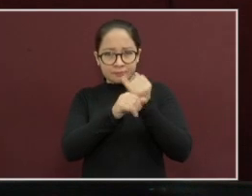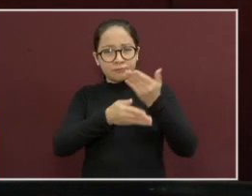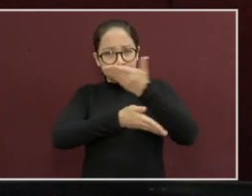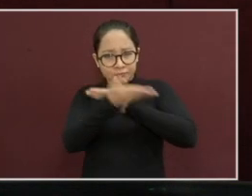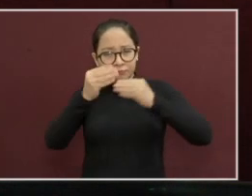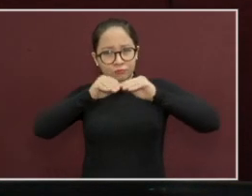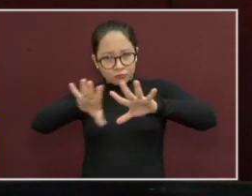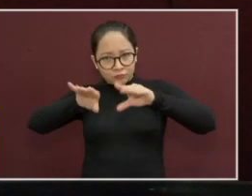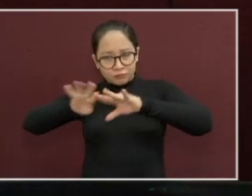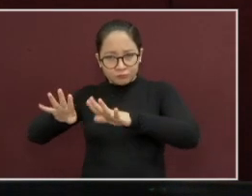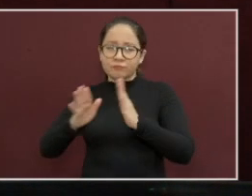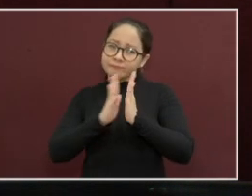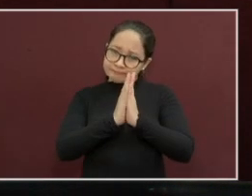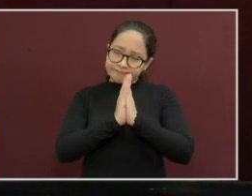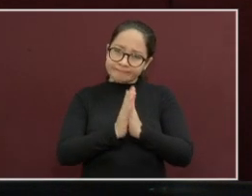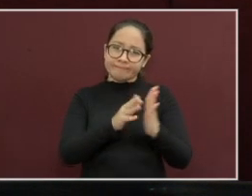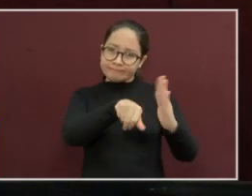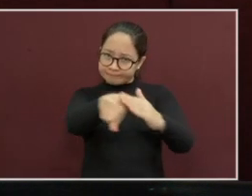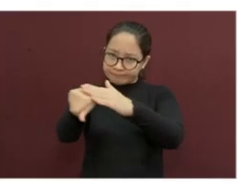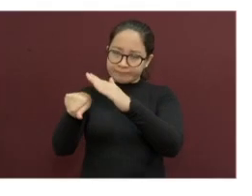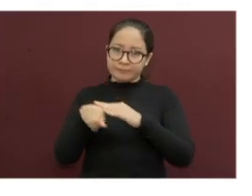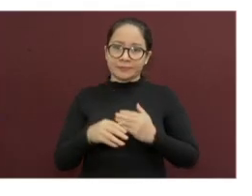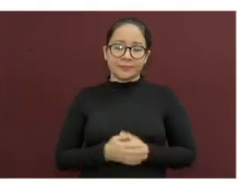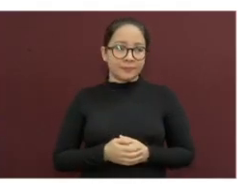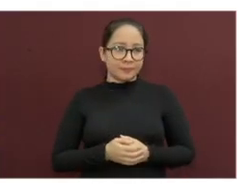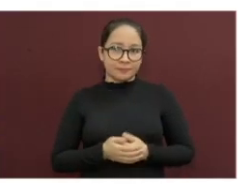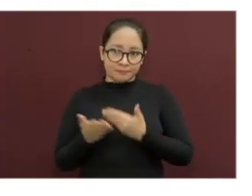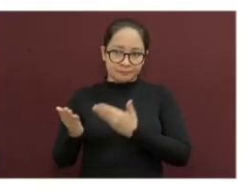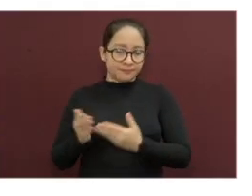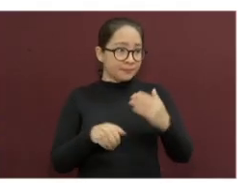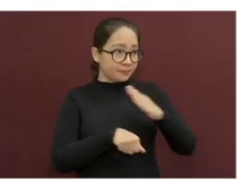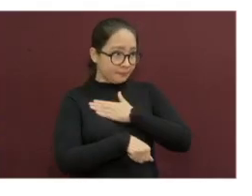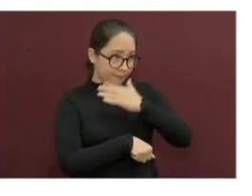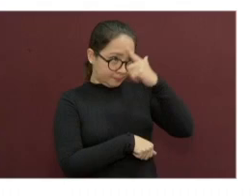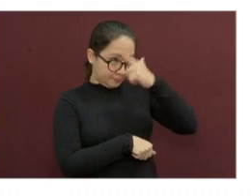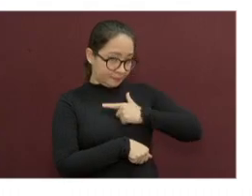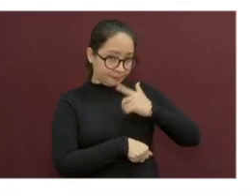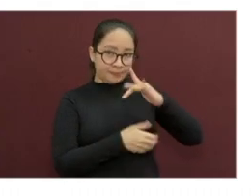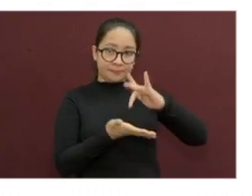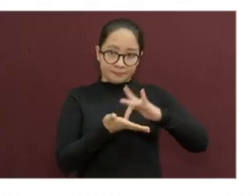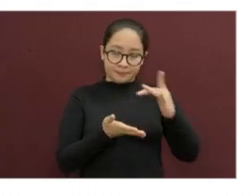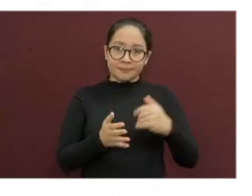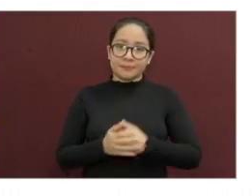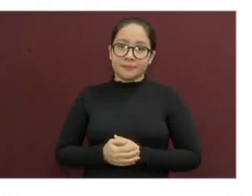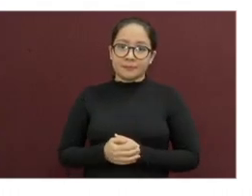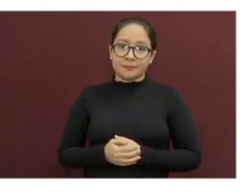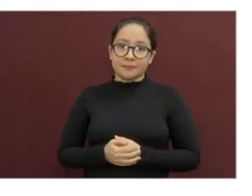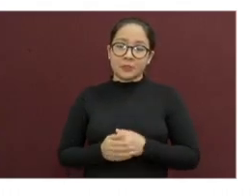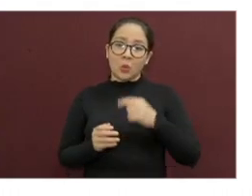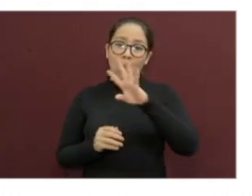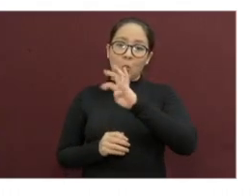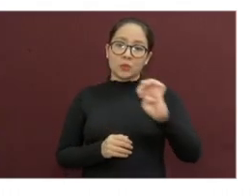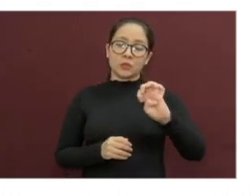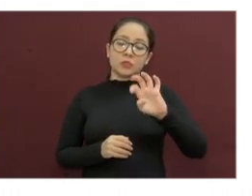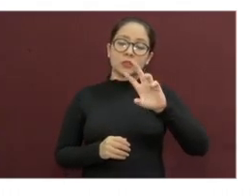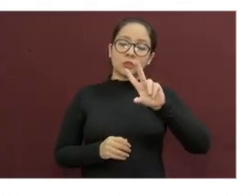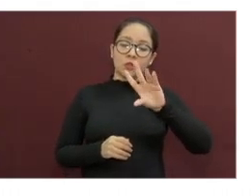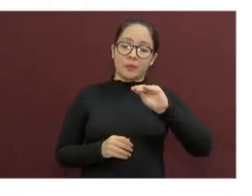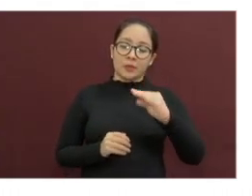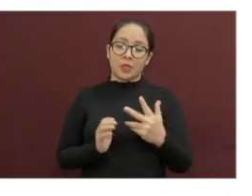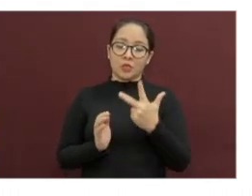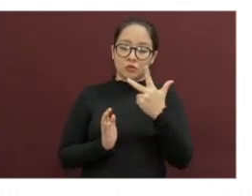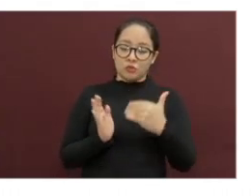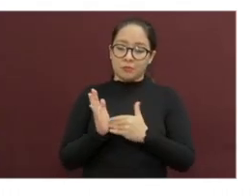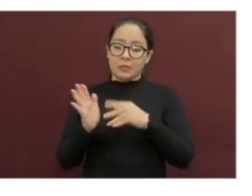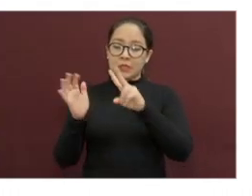buenas noches a todos se han registrado a nivel nacional 498.000 380